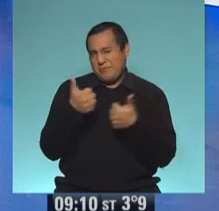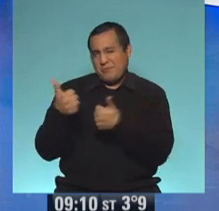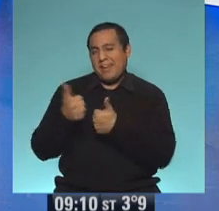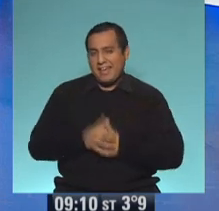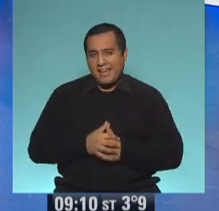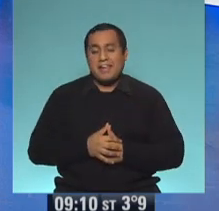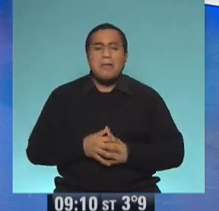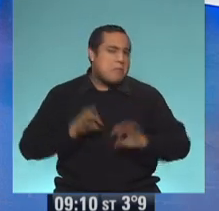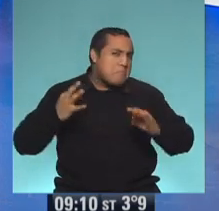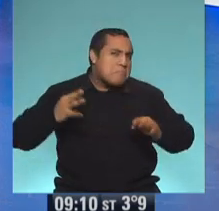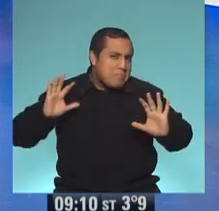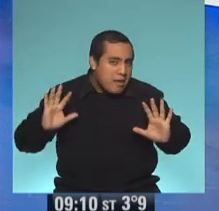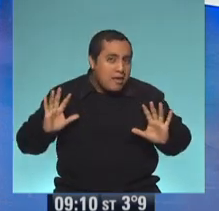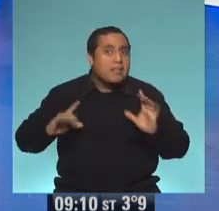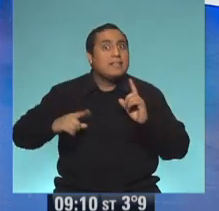Muy hermoso. Nos salió bastante bien.